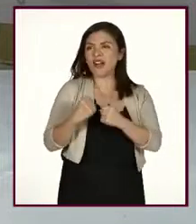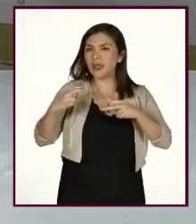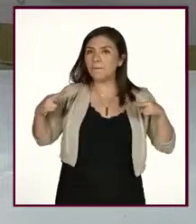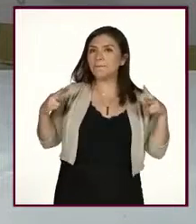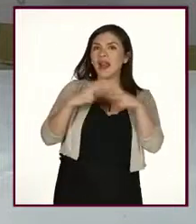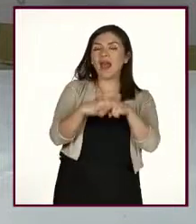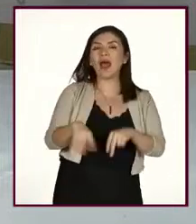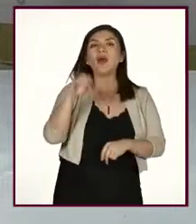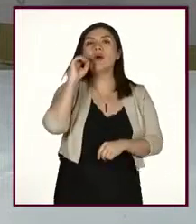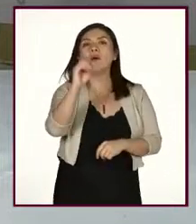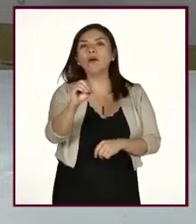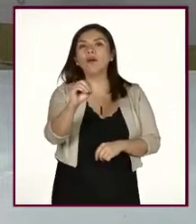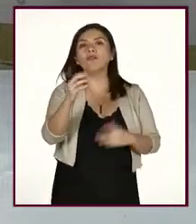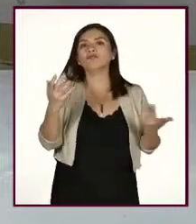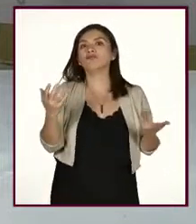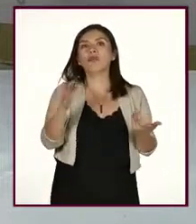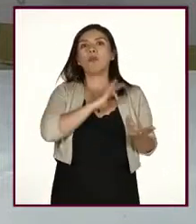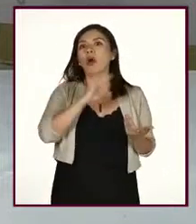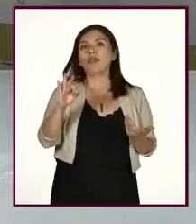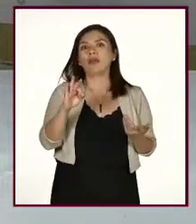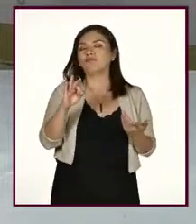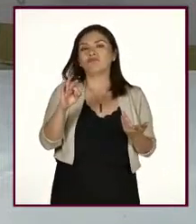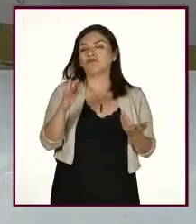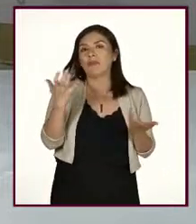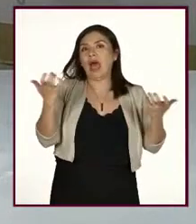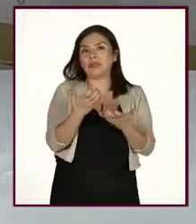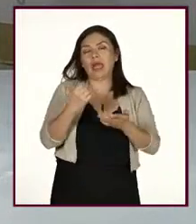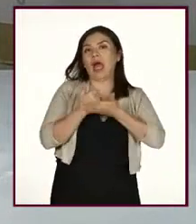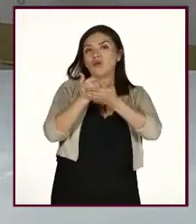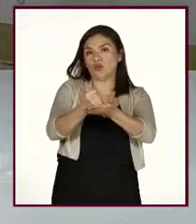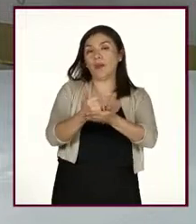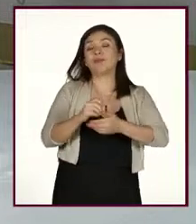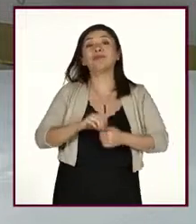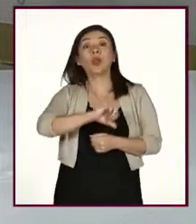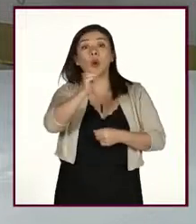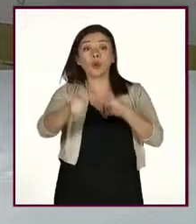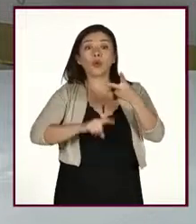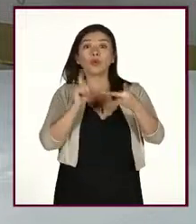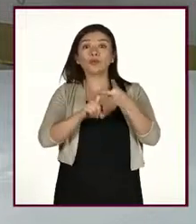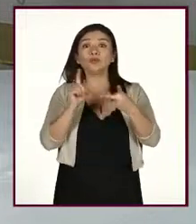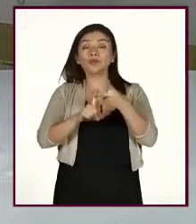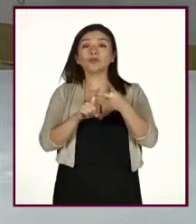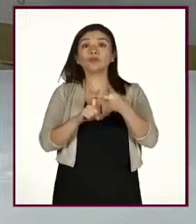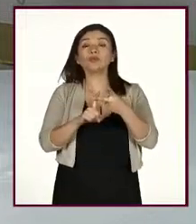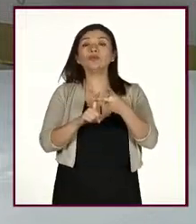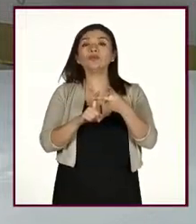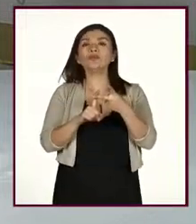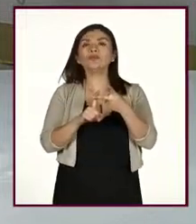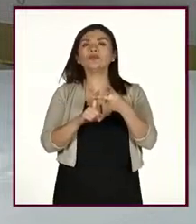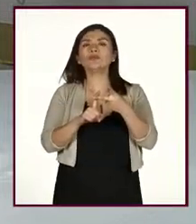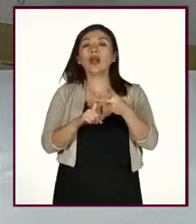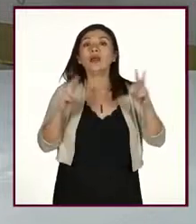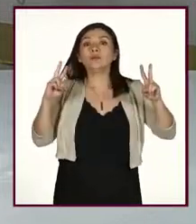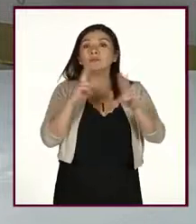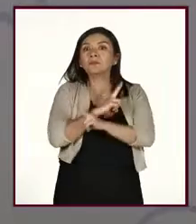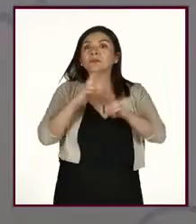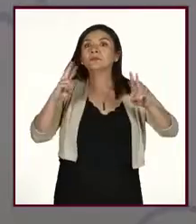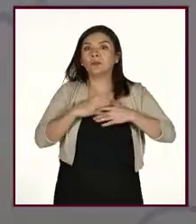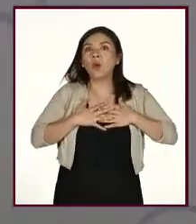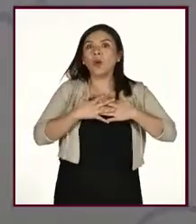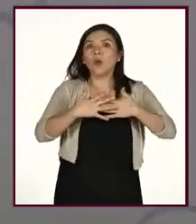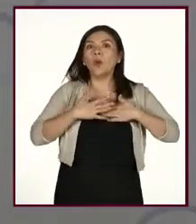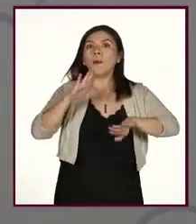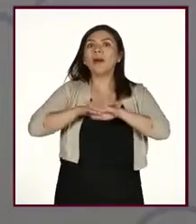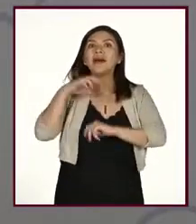salir corriendo o ponernos a luchar, ¿sí? ¿Qué otra situación? Pues acelera nuestra frecuencia respiratoria, ¿sí?